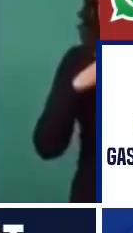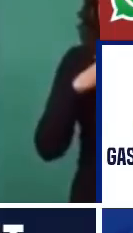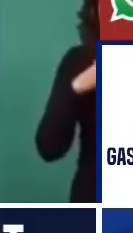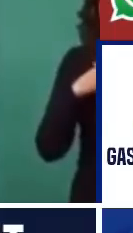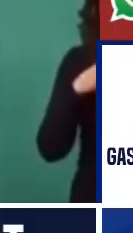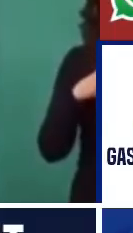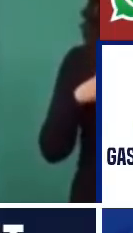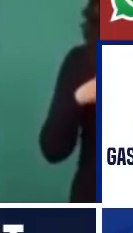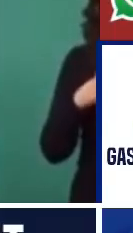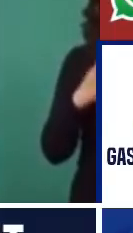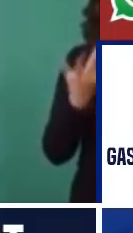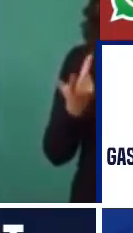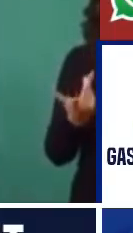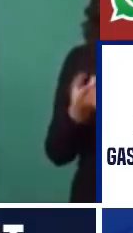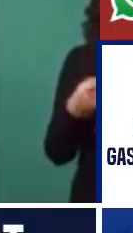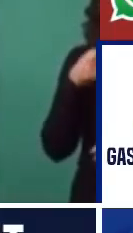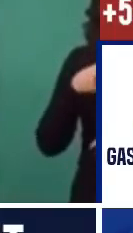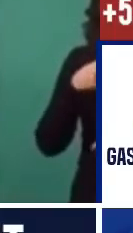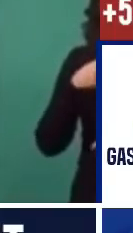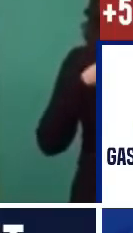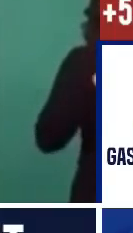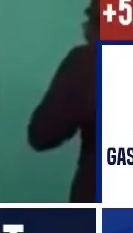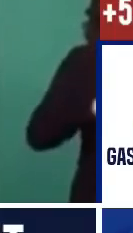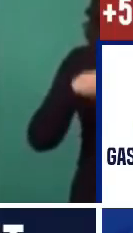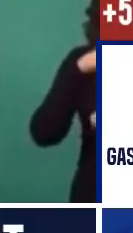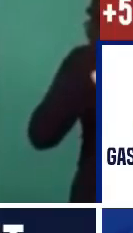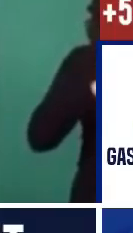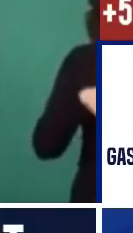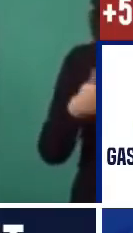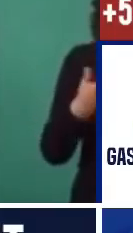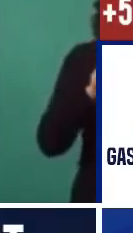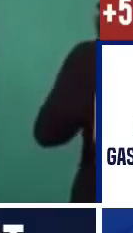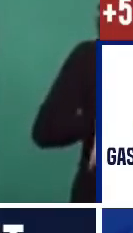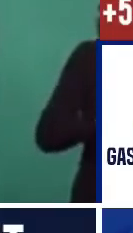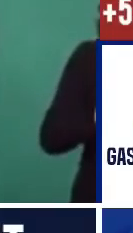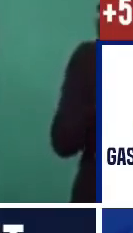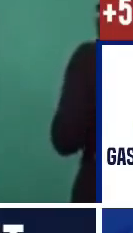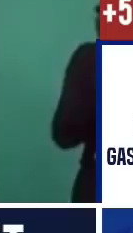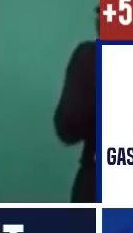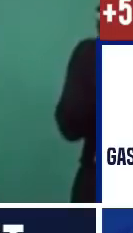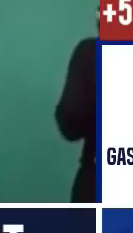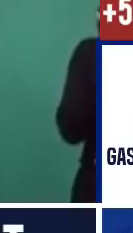esta empresa, y te los reconozco,